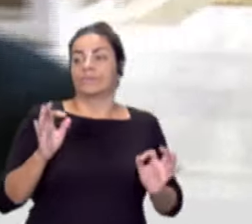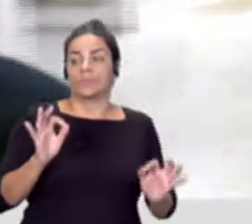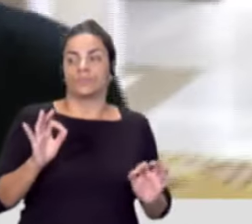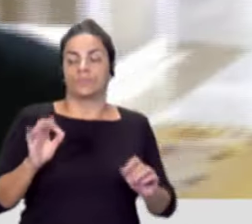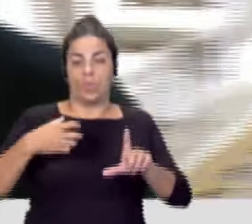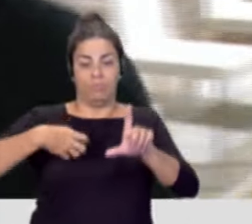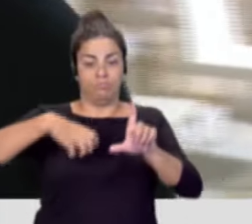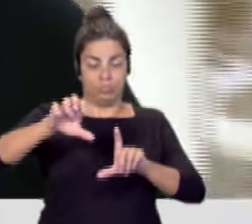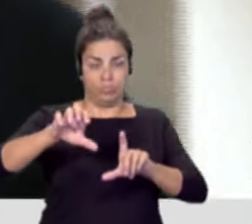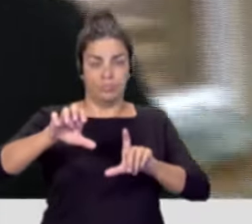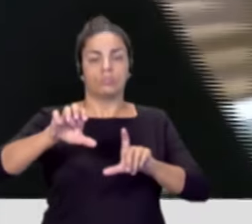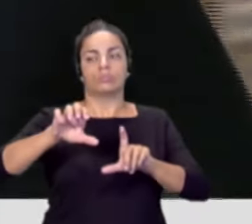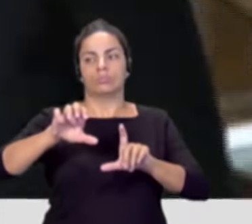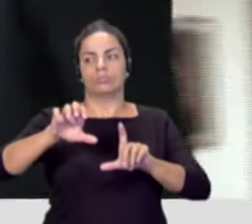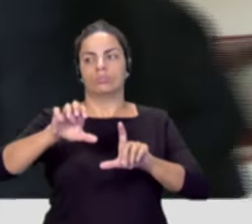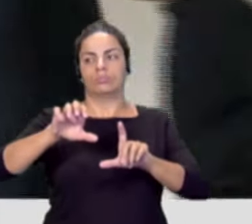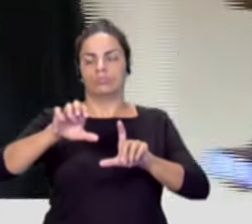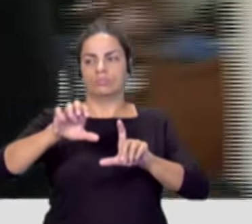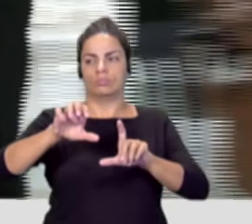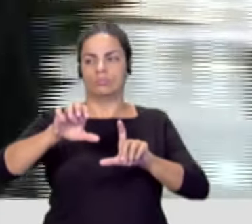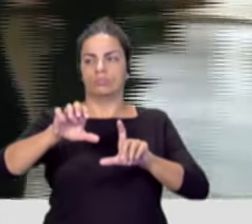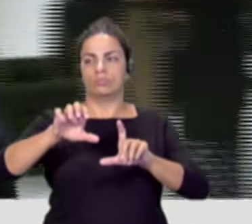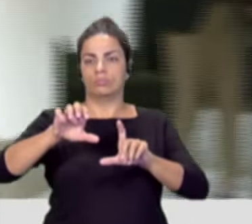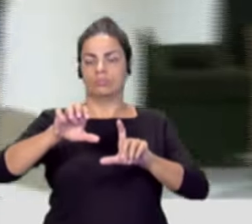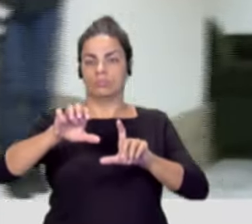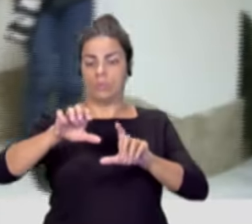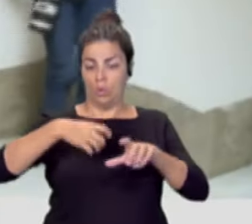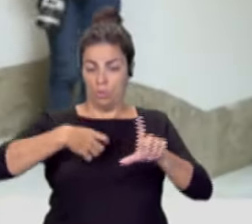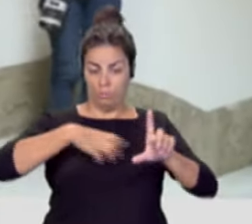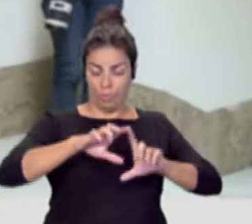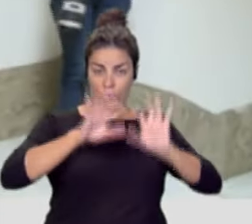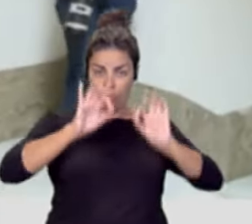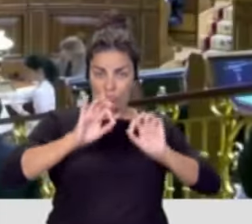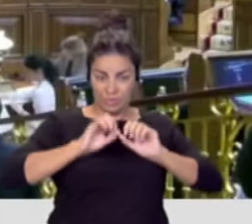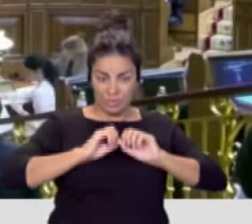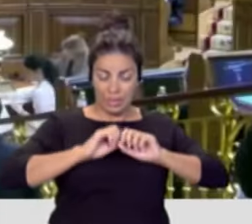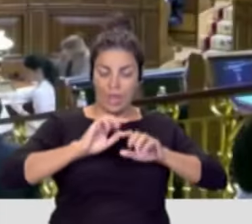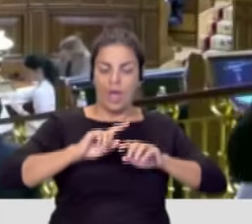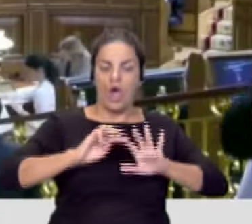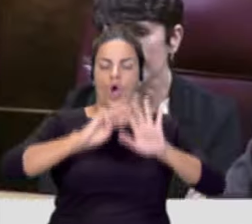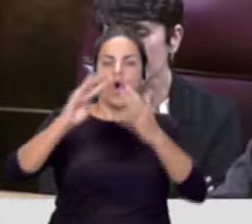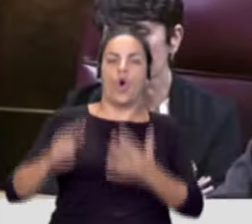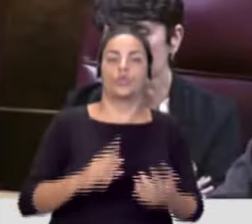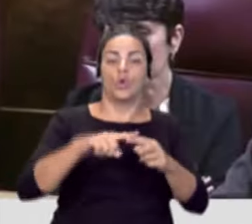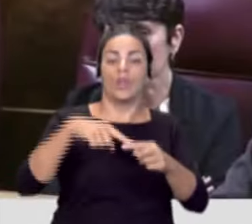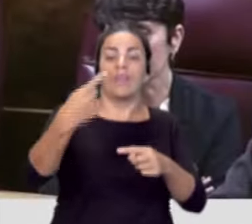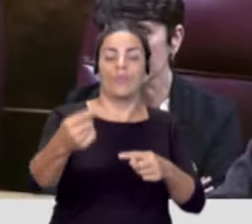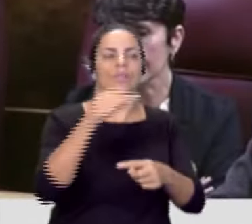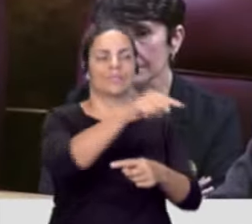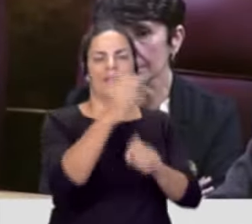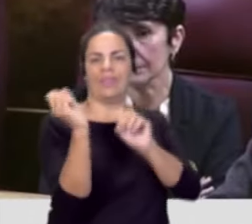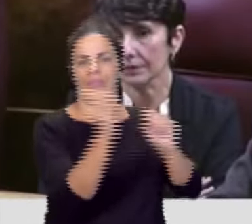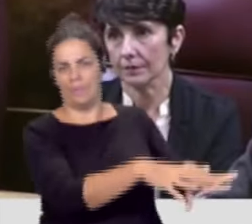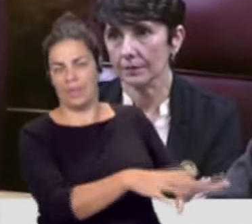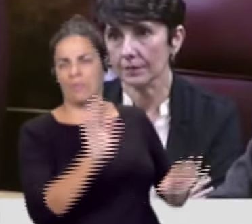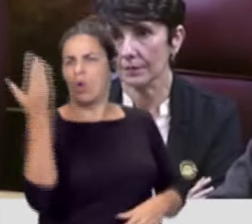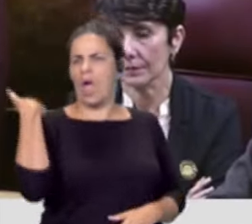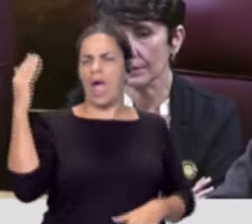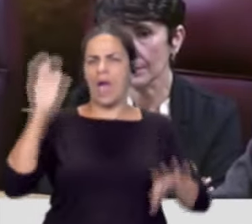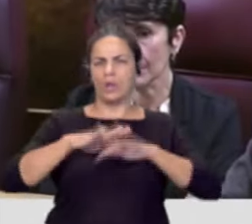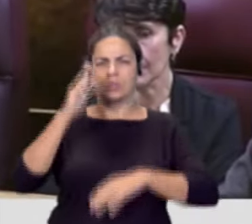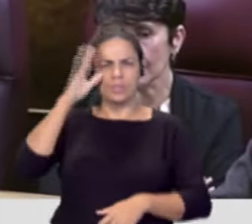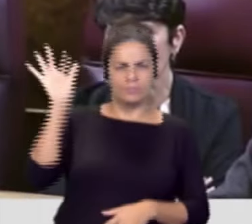publicación, a las 8 horas es cuando él presenta la dimisión. Pero es que anoche, oyendo a Cristina Fallarés, a